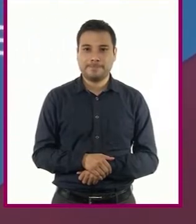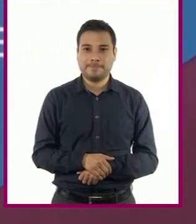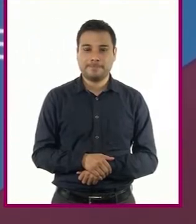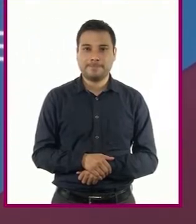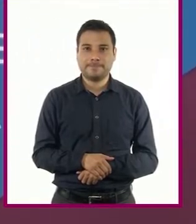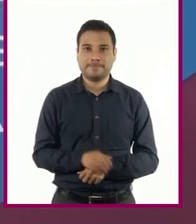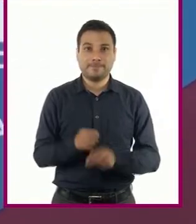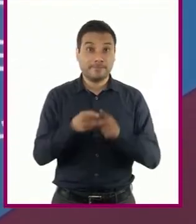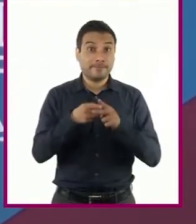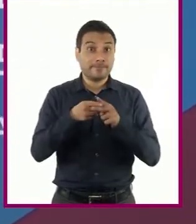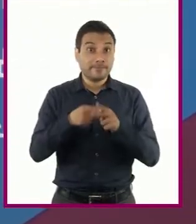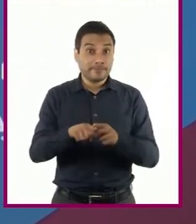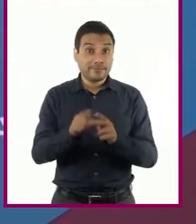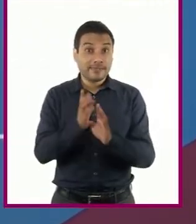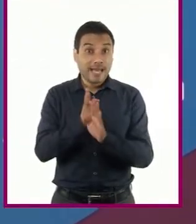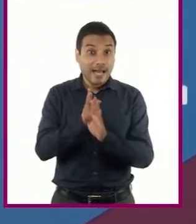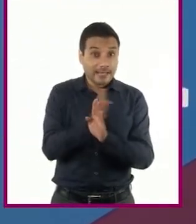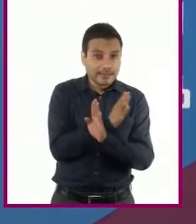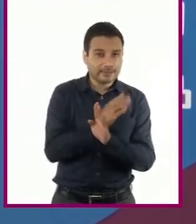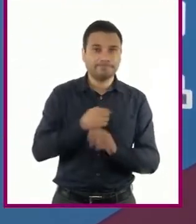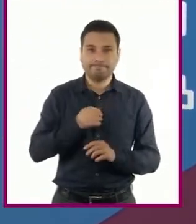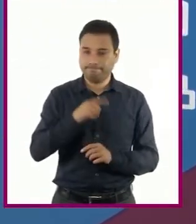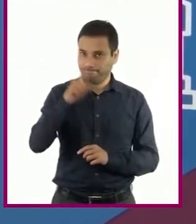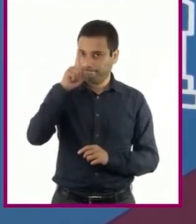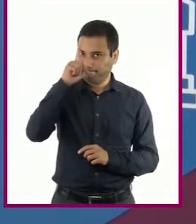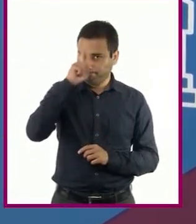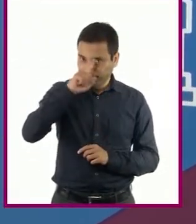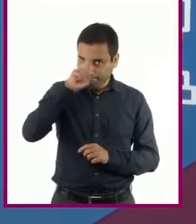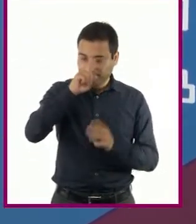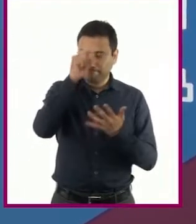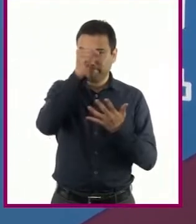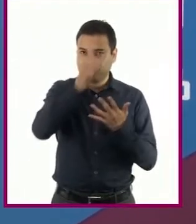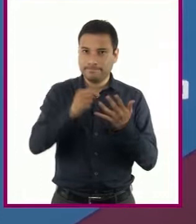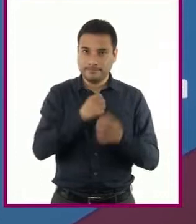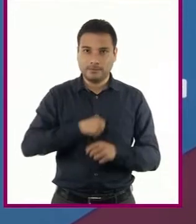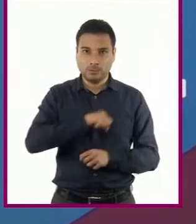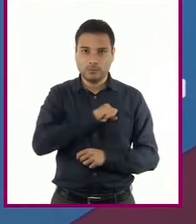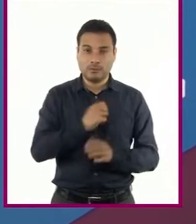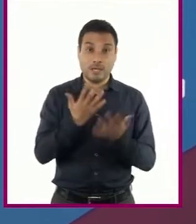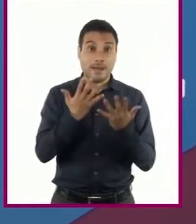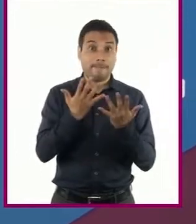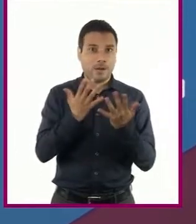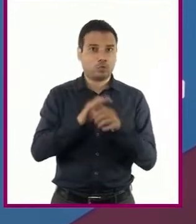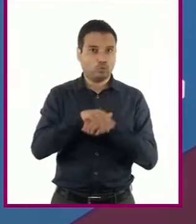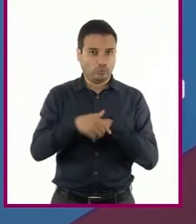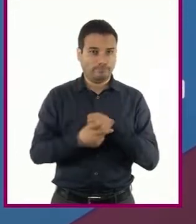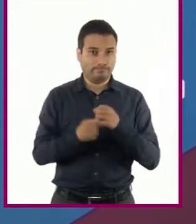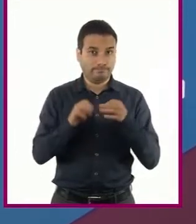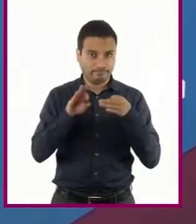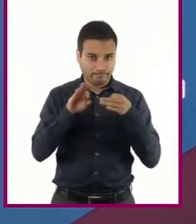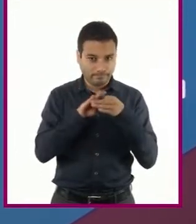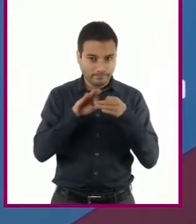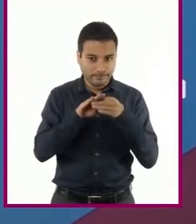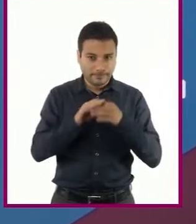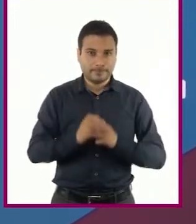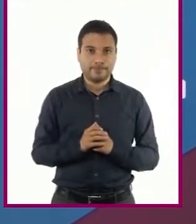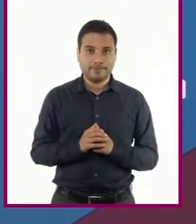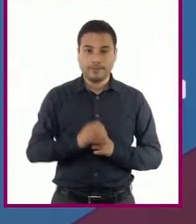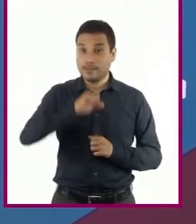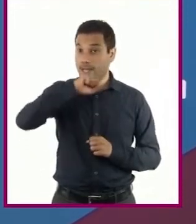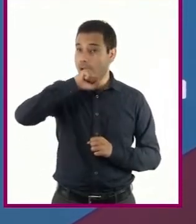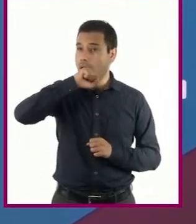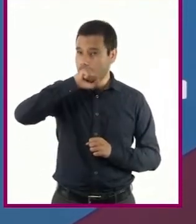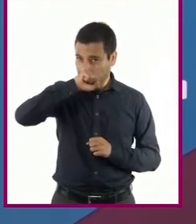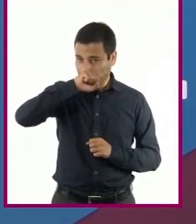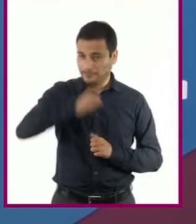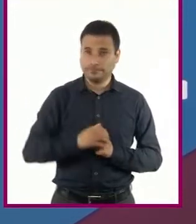Antes de comenzar, les recomendamos mantener los hábitos de higiene, como lavarse las manos constantemente, usar el estornudo de